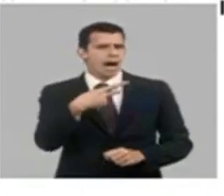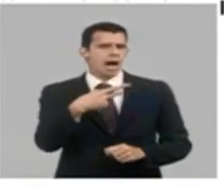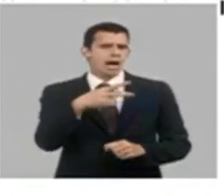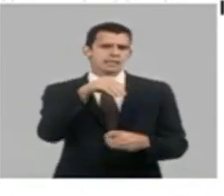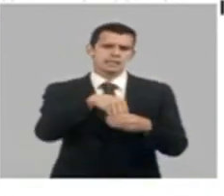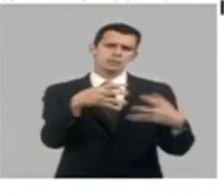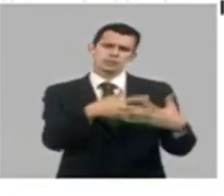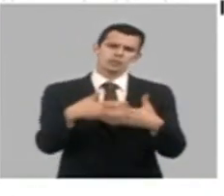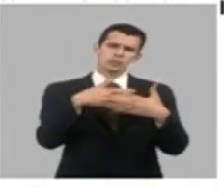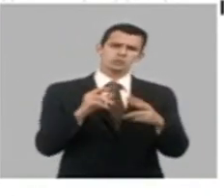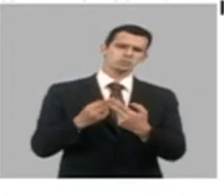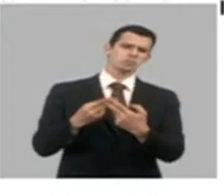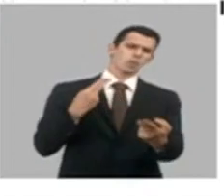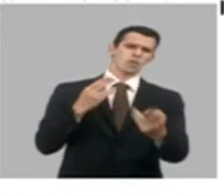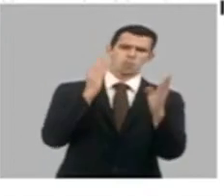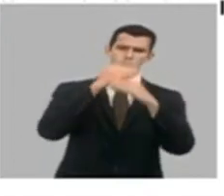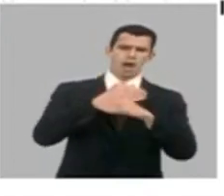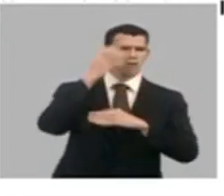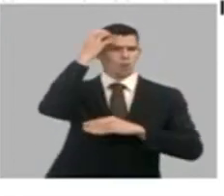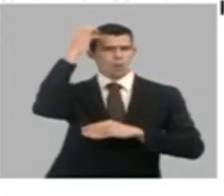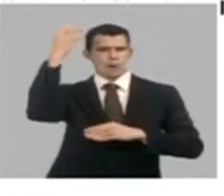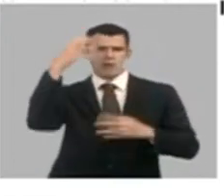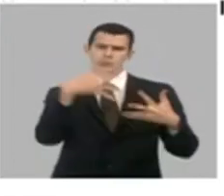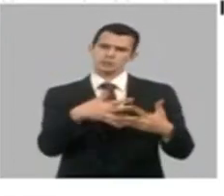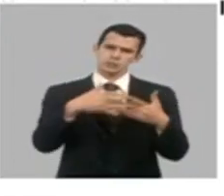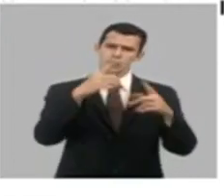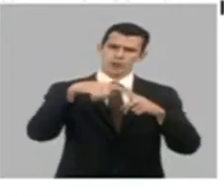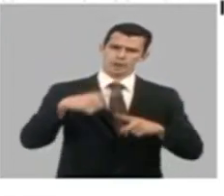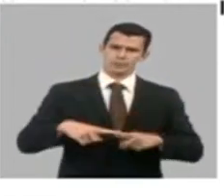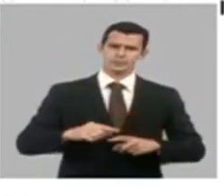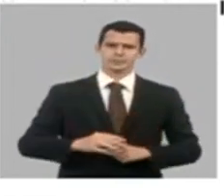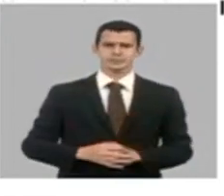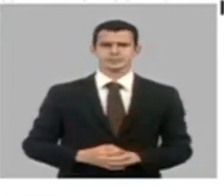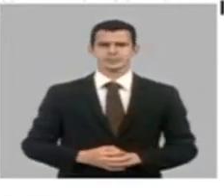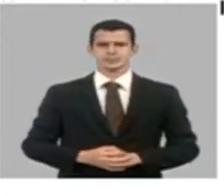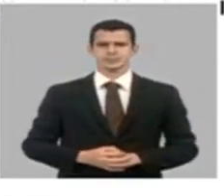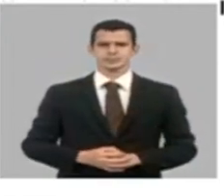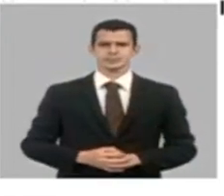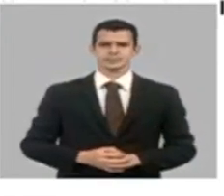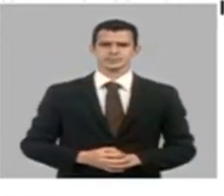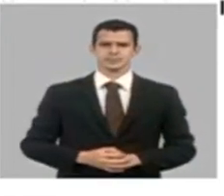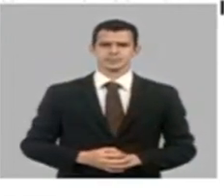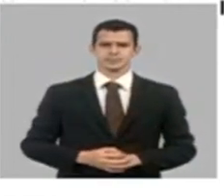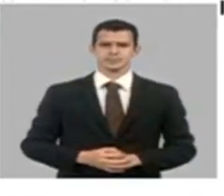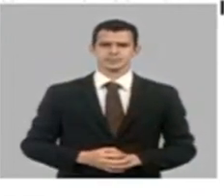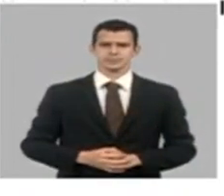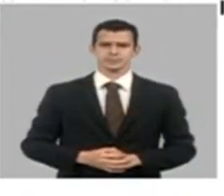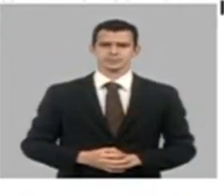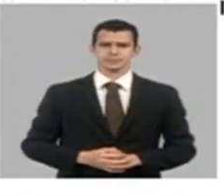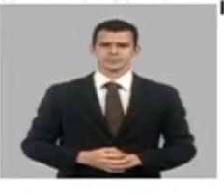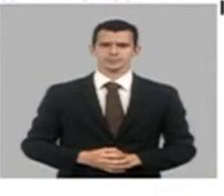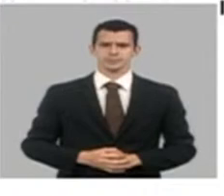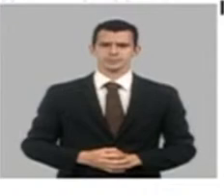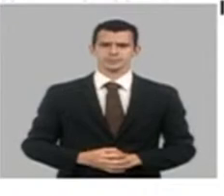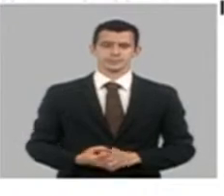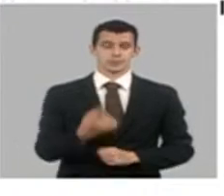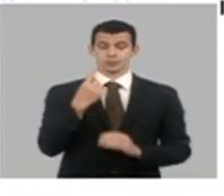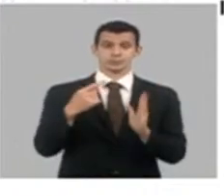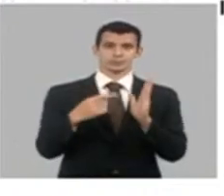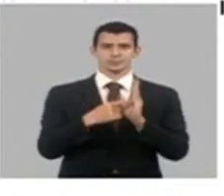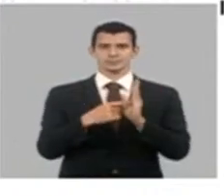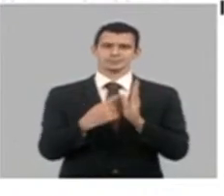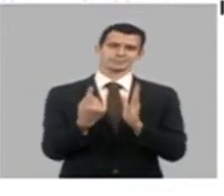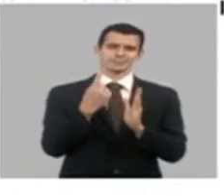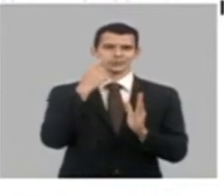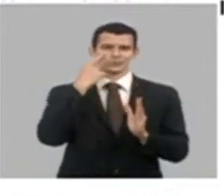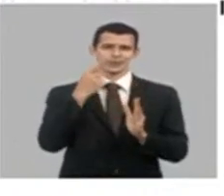en este caso bien de eso se trata lo primero es el nombre de esta oficina de este centro centro de influencia maligna